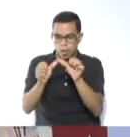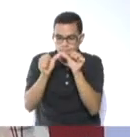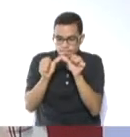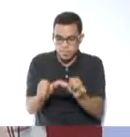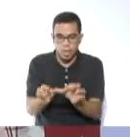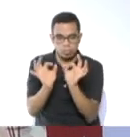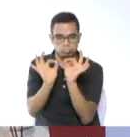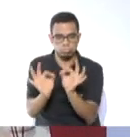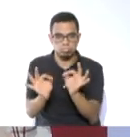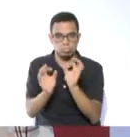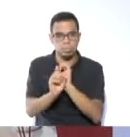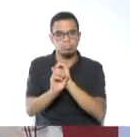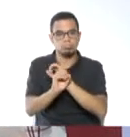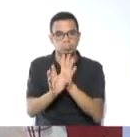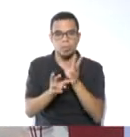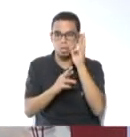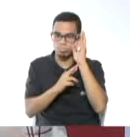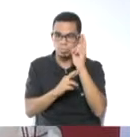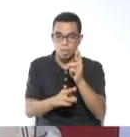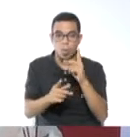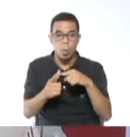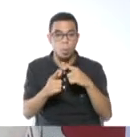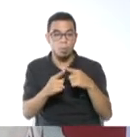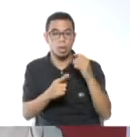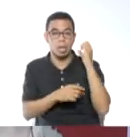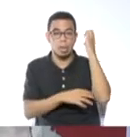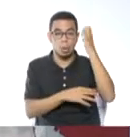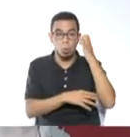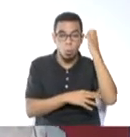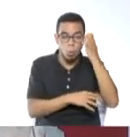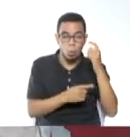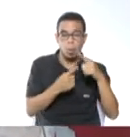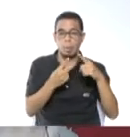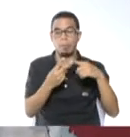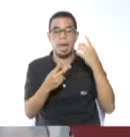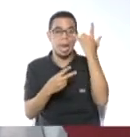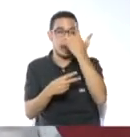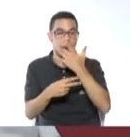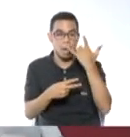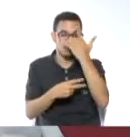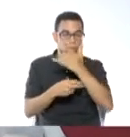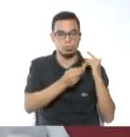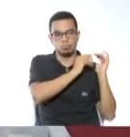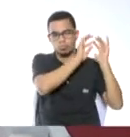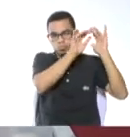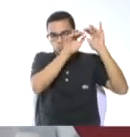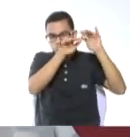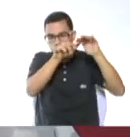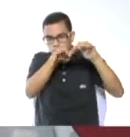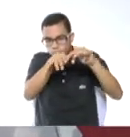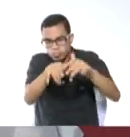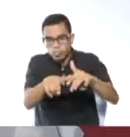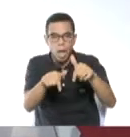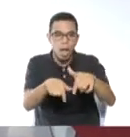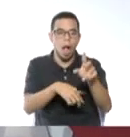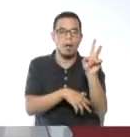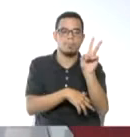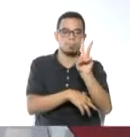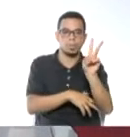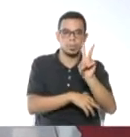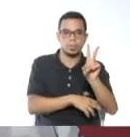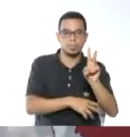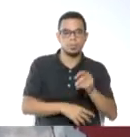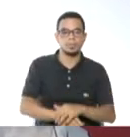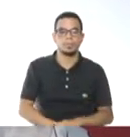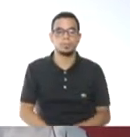que vinieron de Europa, de Asia, de África, pero que en nuestro país engloba una